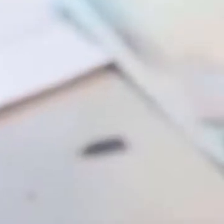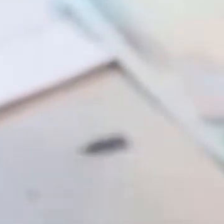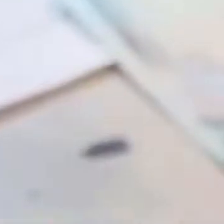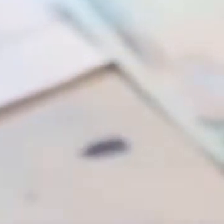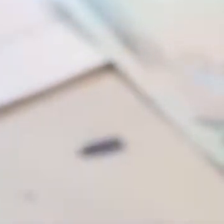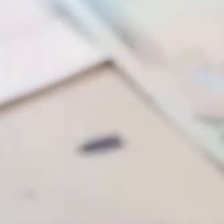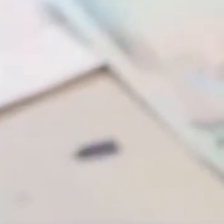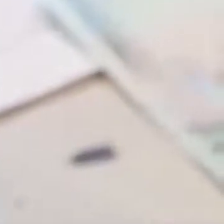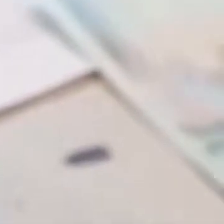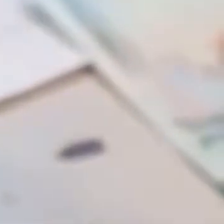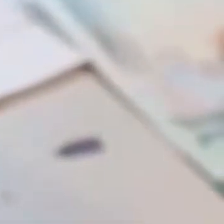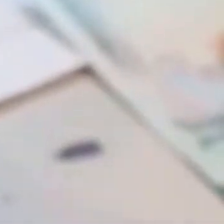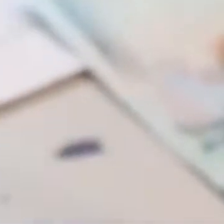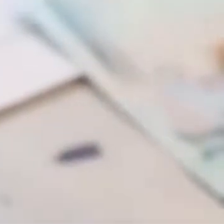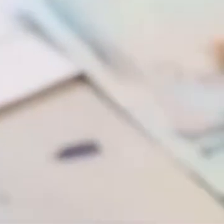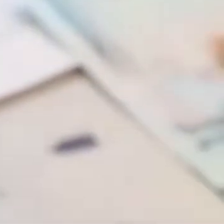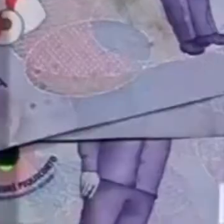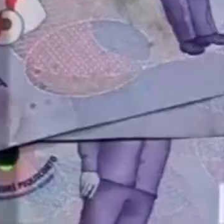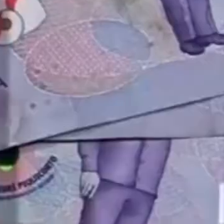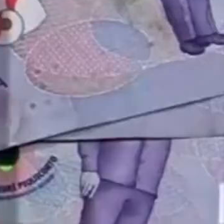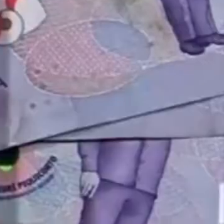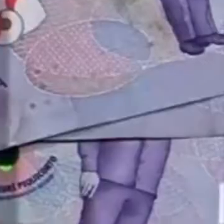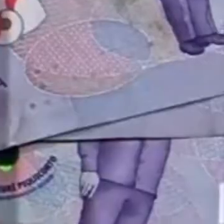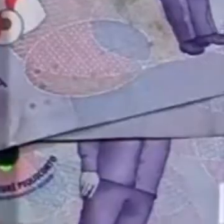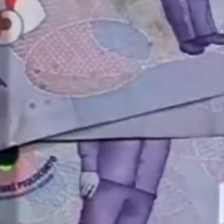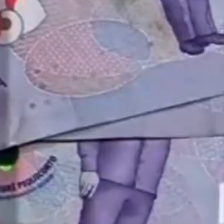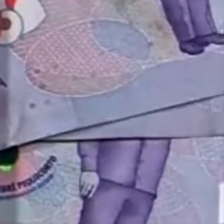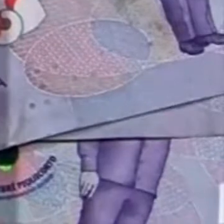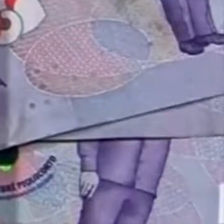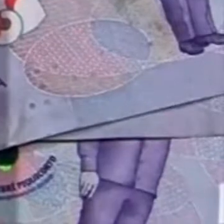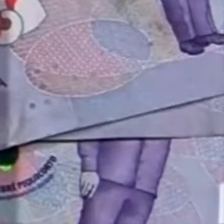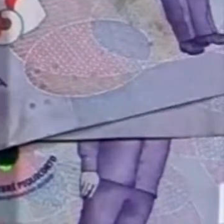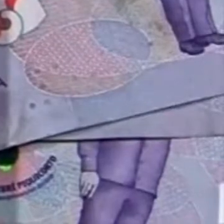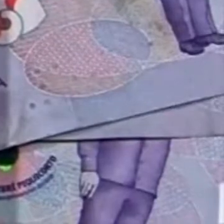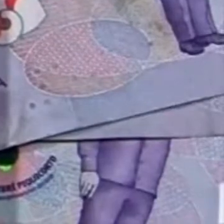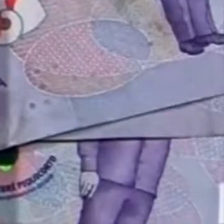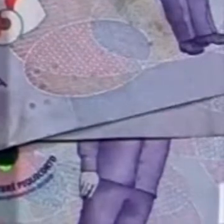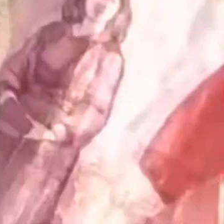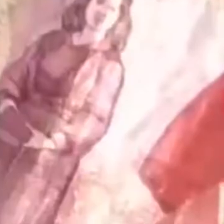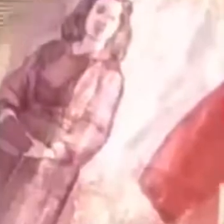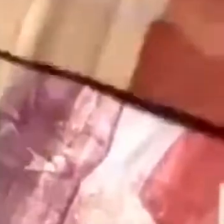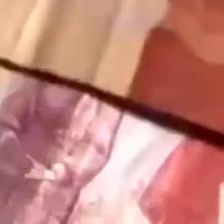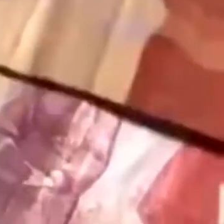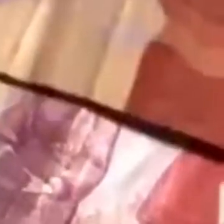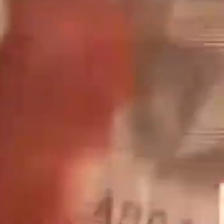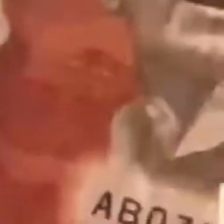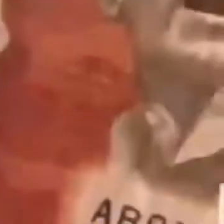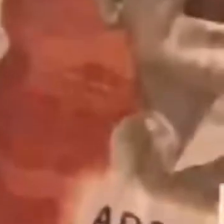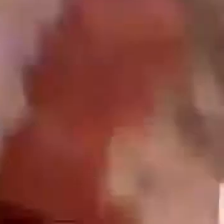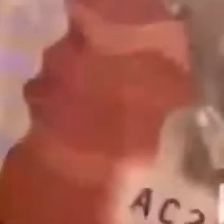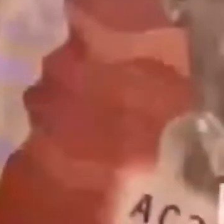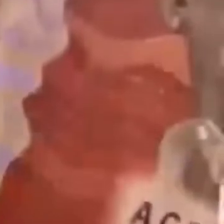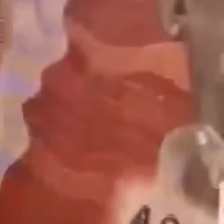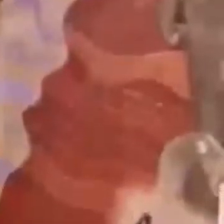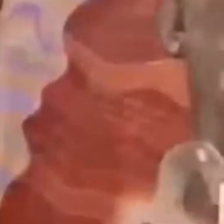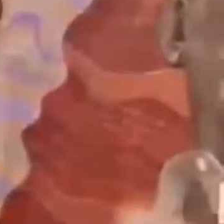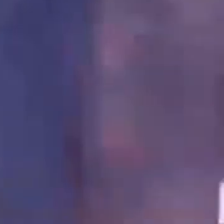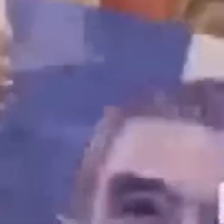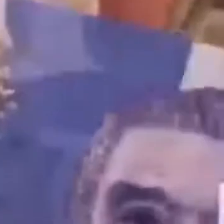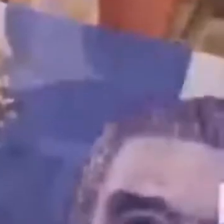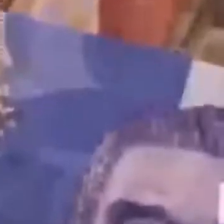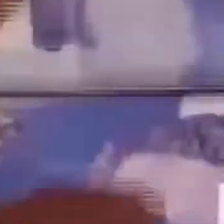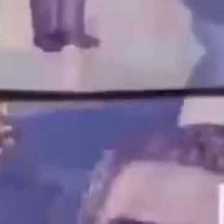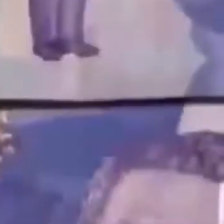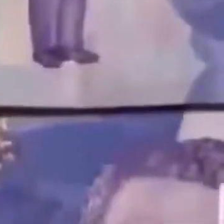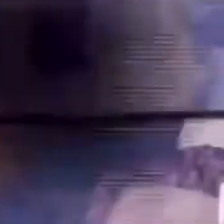pago anticipado de la prima de Navidad que se viene realizando desde mediados de noviembre tiene como principal objetivo la reactivación de la economía del país.